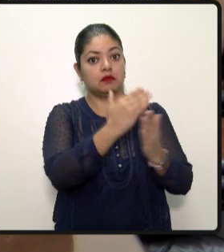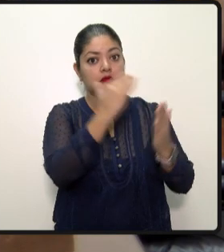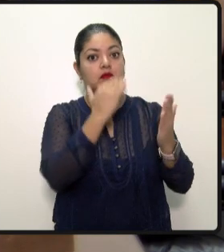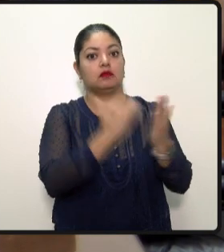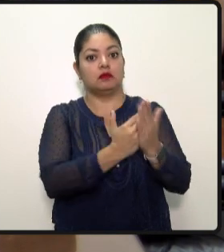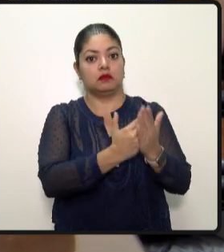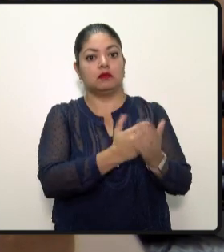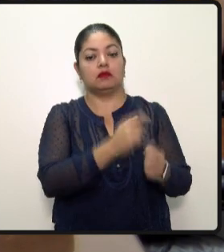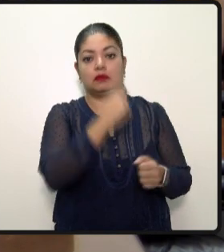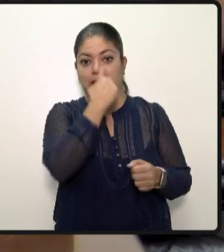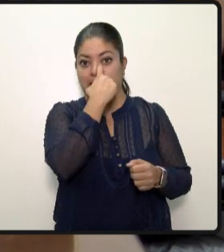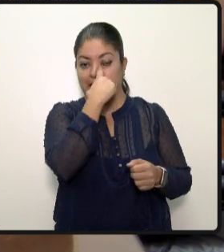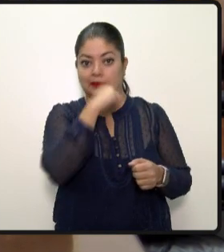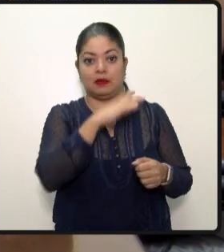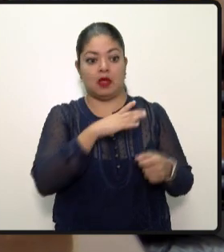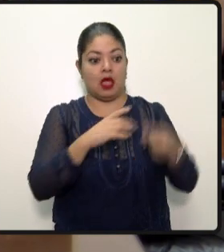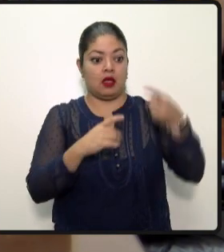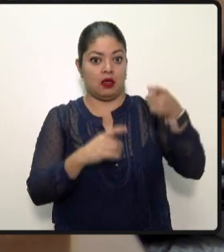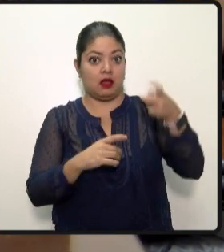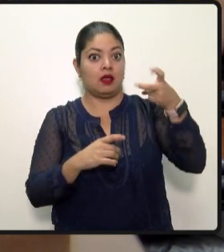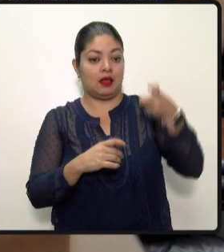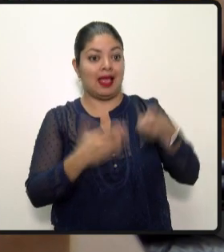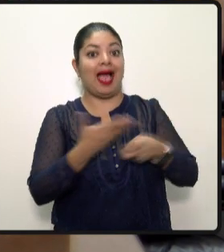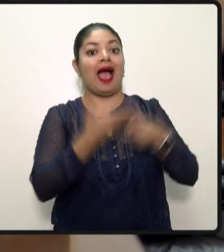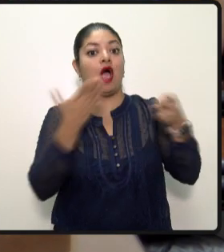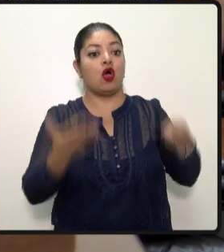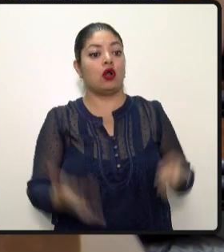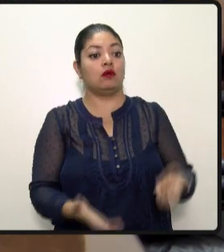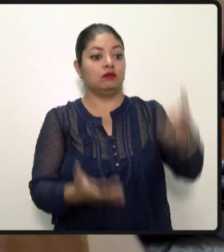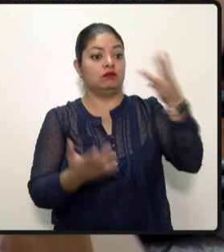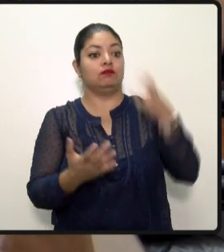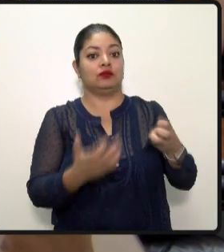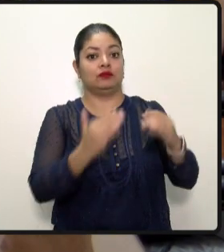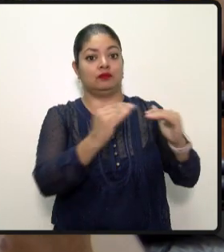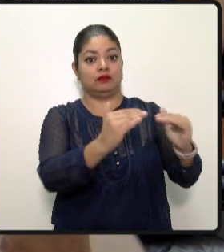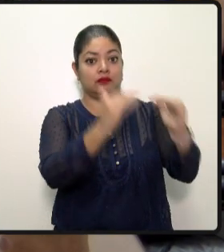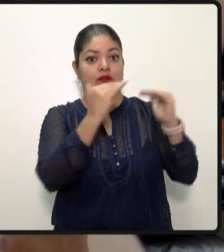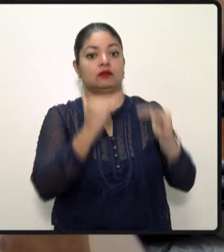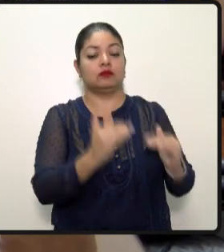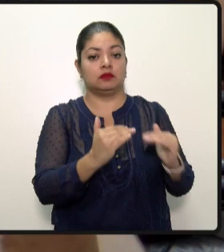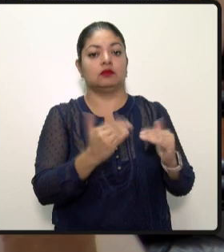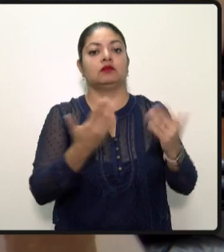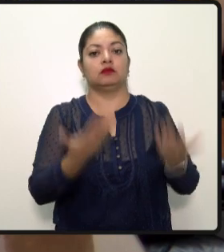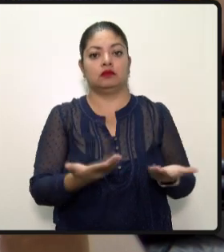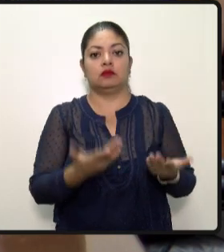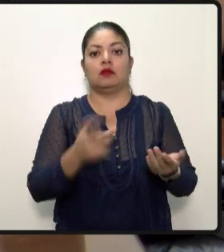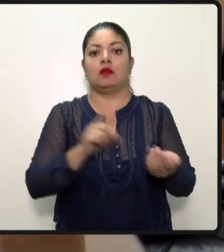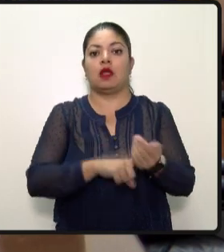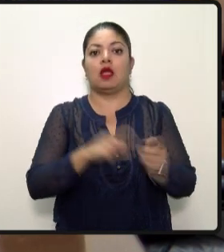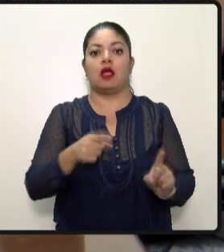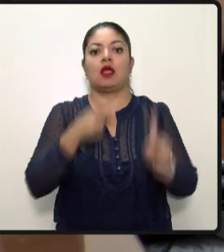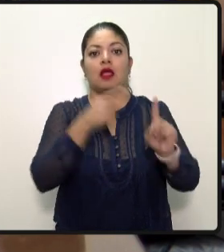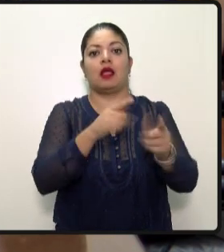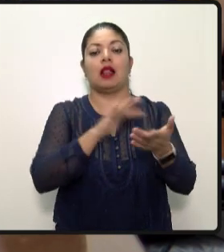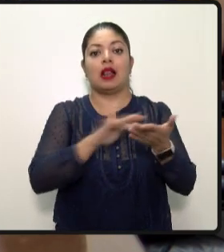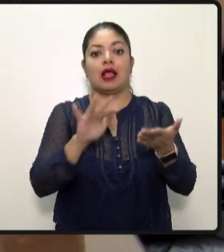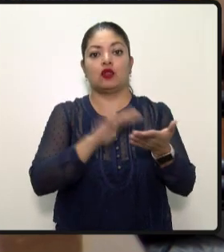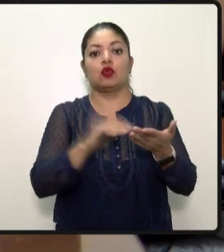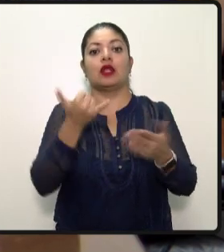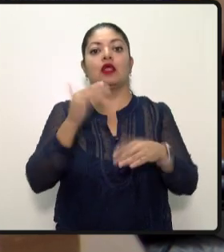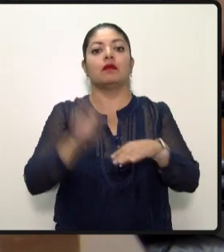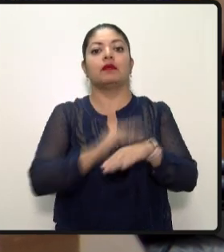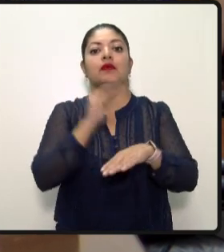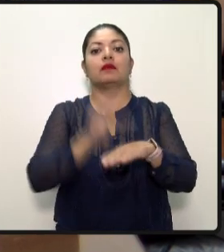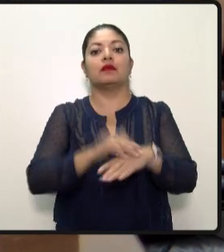desahogados los puntos primero y segundo del orden del día. Y para desahogar el tercer punto, consistente en la lectura y en su caso aprobación del acta